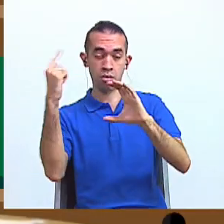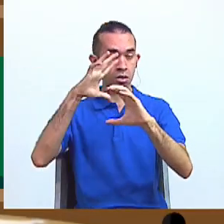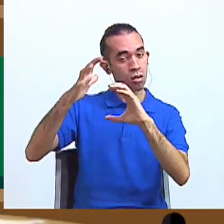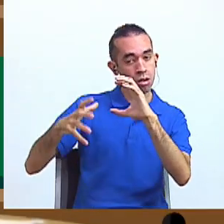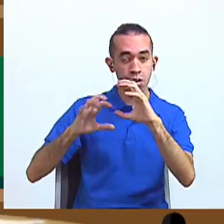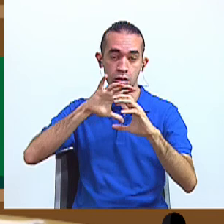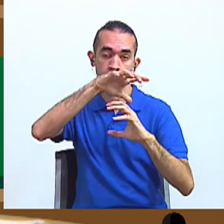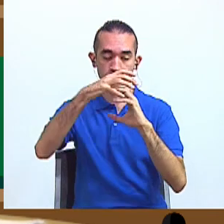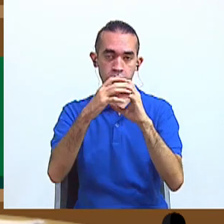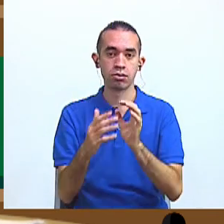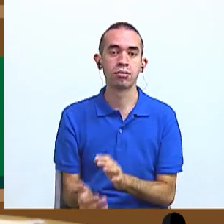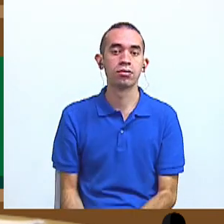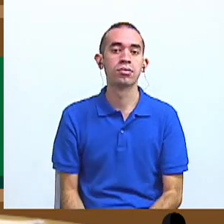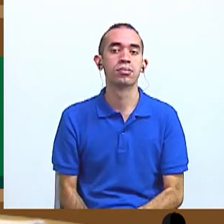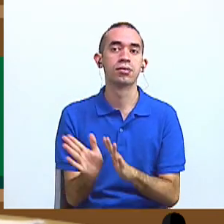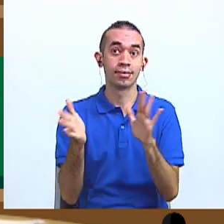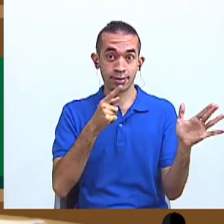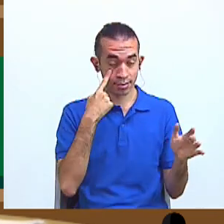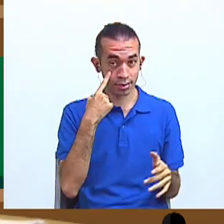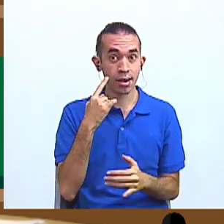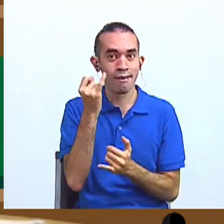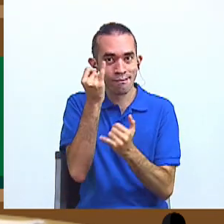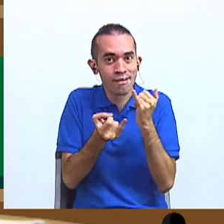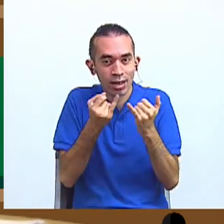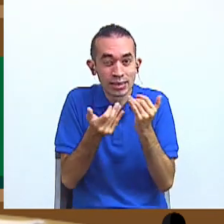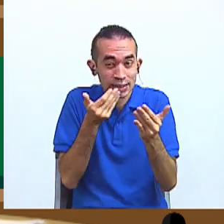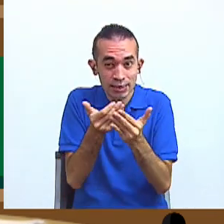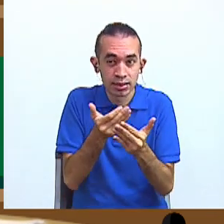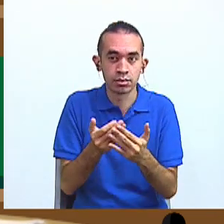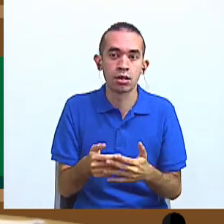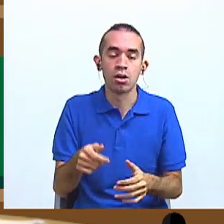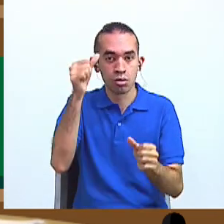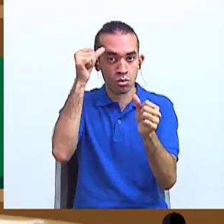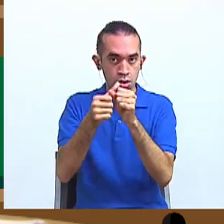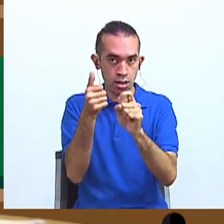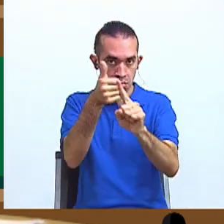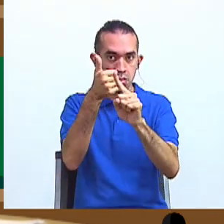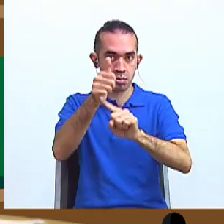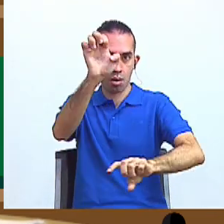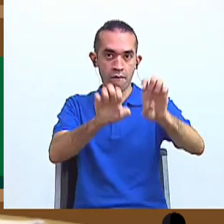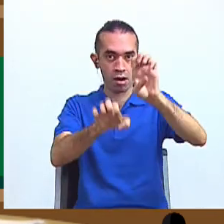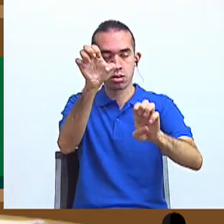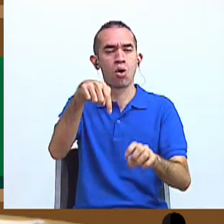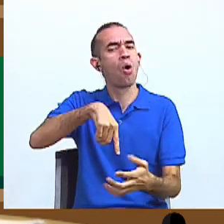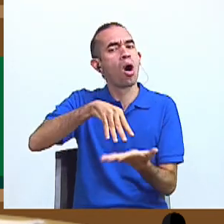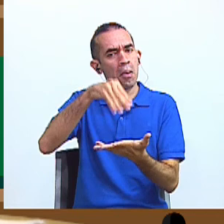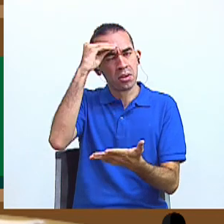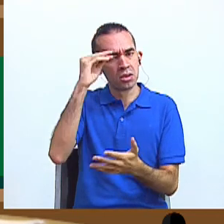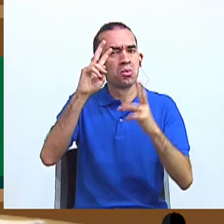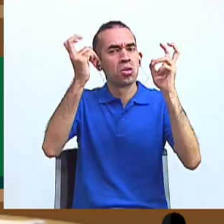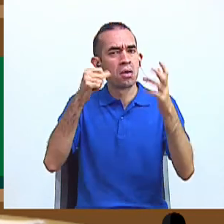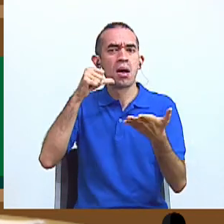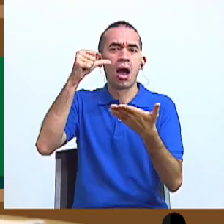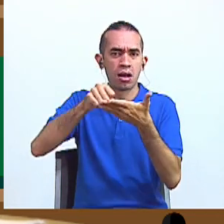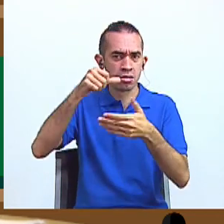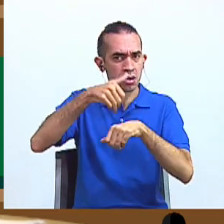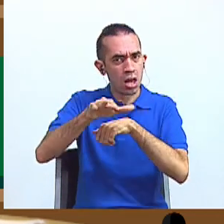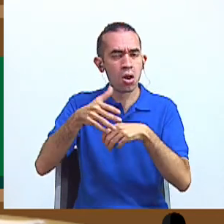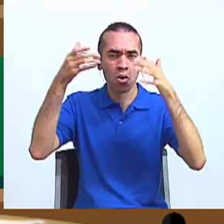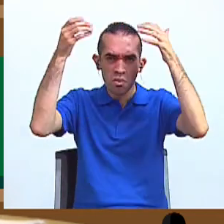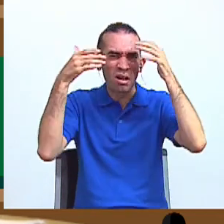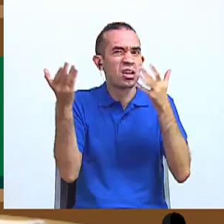Muy bien, jóvenes, nos acercamos al final, así que recordemos nuestra autoevaluación. ¿Qué aprendimos hoy sobre el cartero del rey?